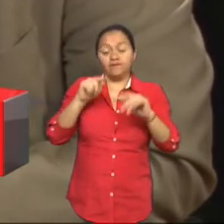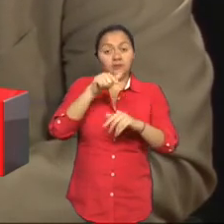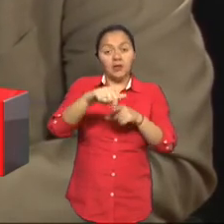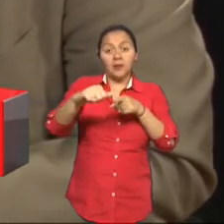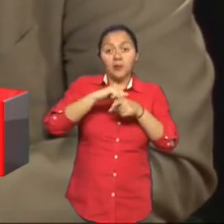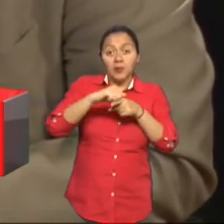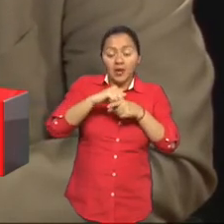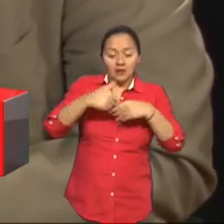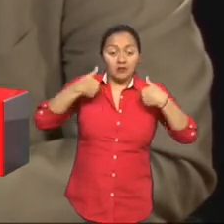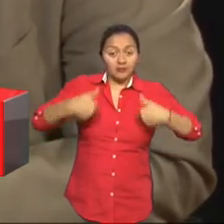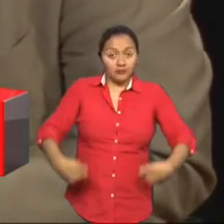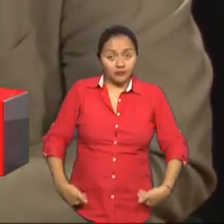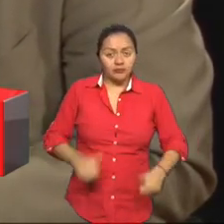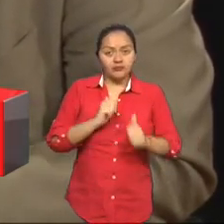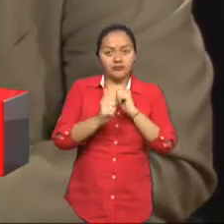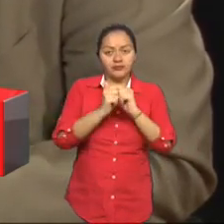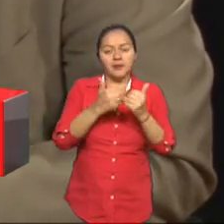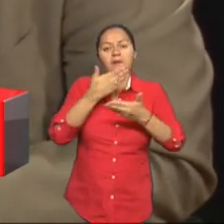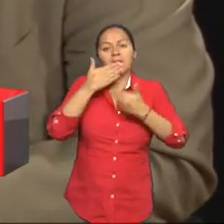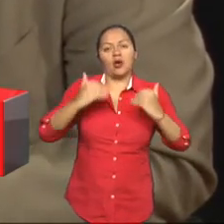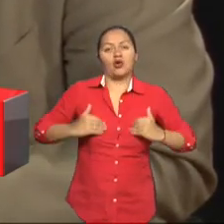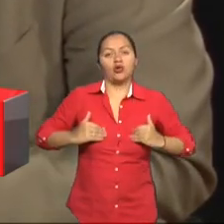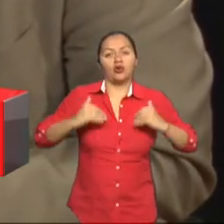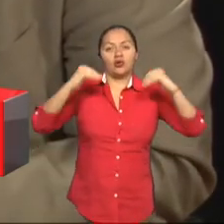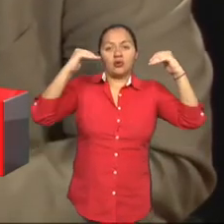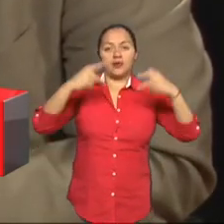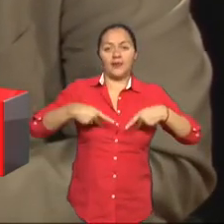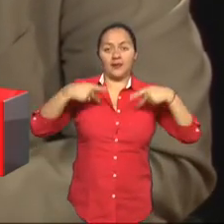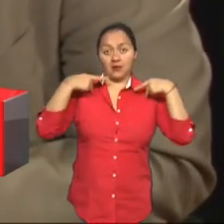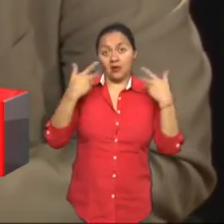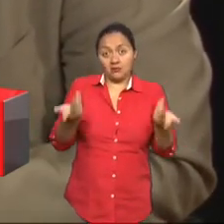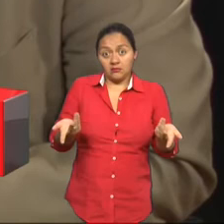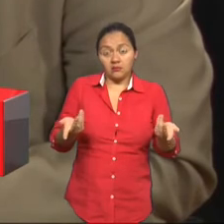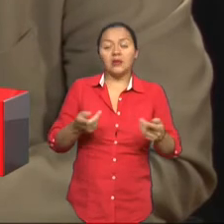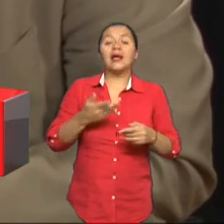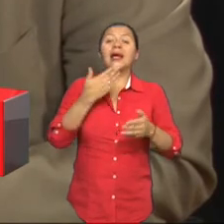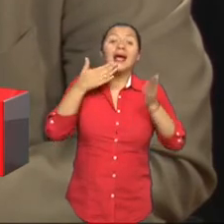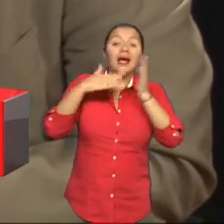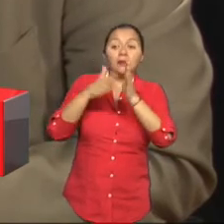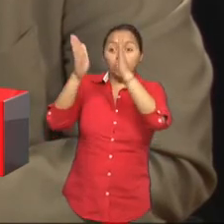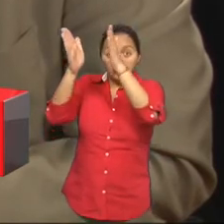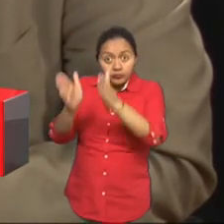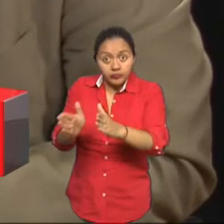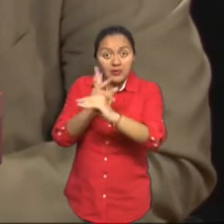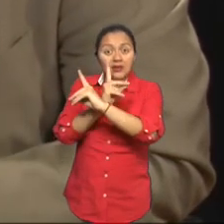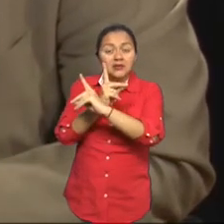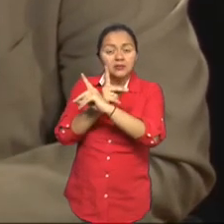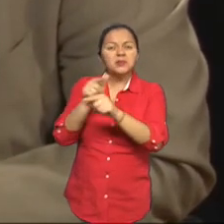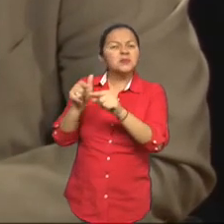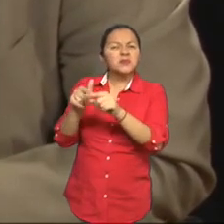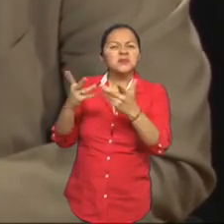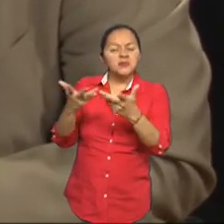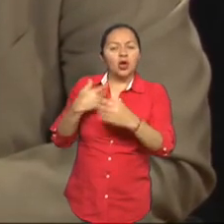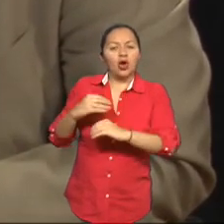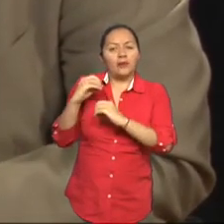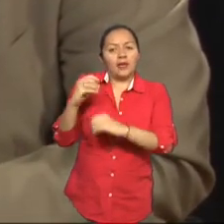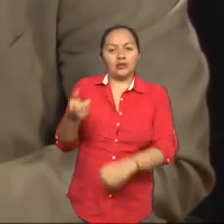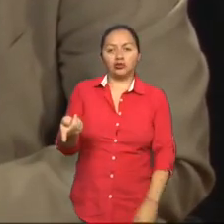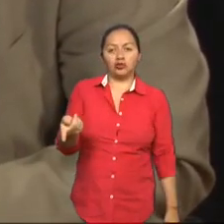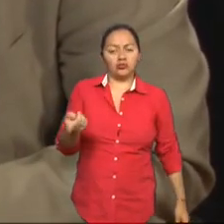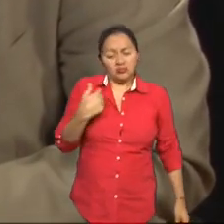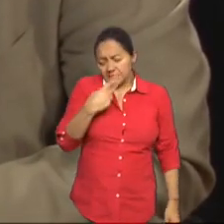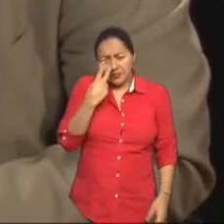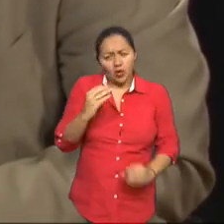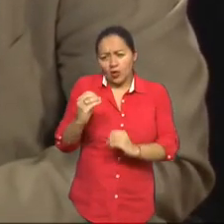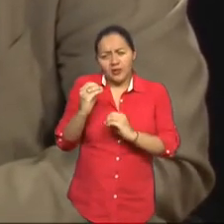una actividad física va a ayudar a mejorar su calidad de vida. Y en el caso de las personas con discapacidad, yo diría que es obligatorio.